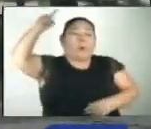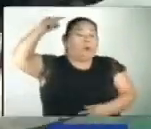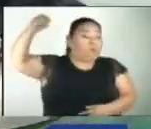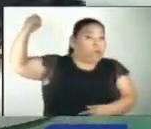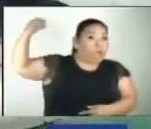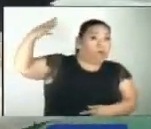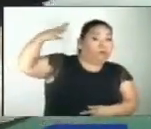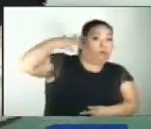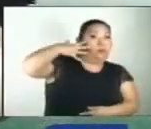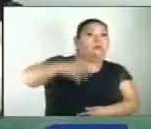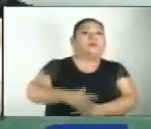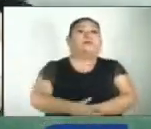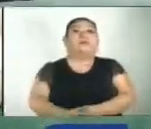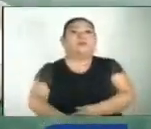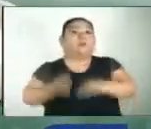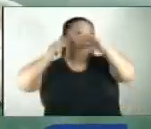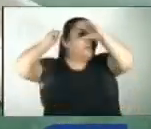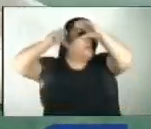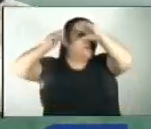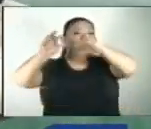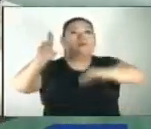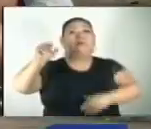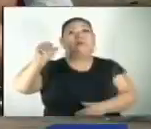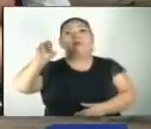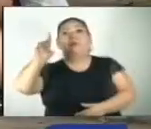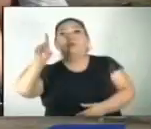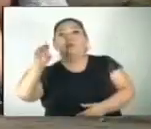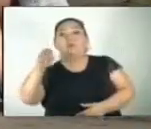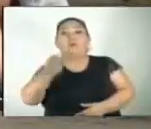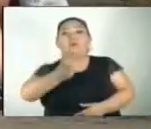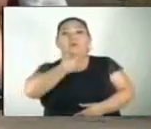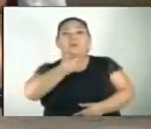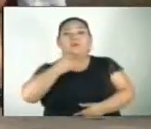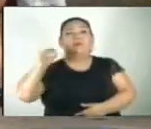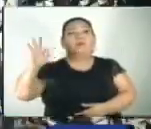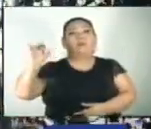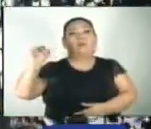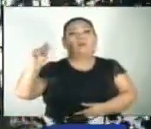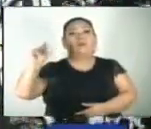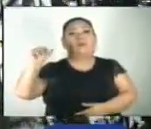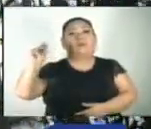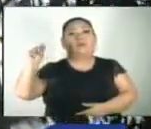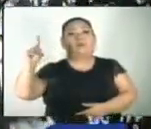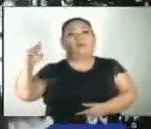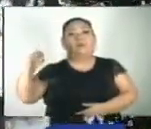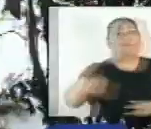radiación ultravioleta. Con imágenes de Ricardo Tovar, este es un reporte de Fernando Morales.